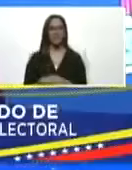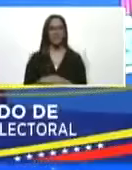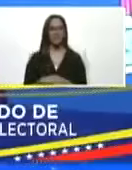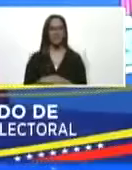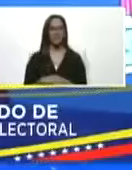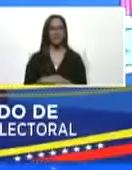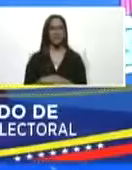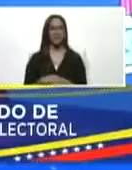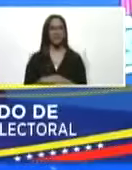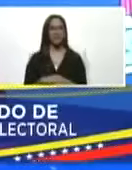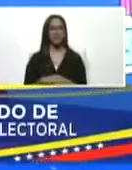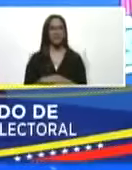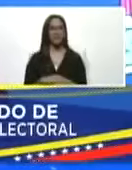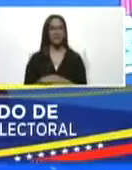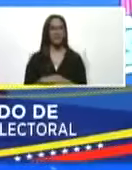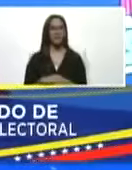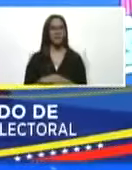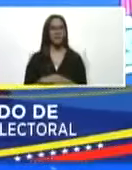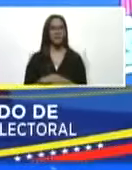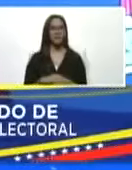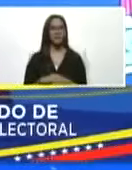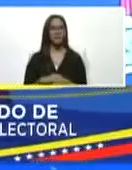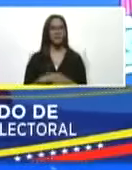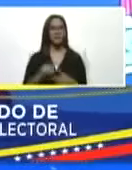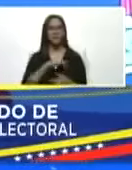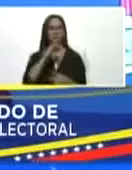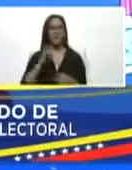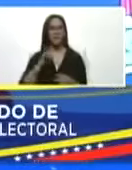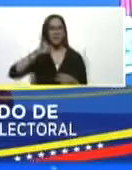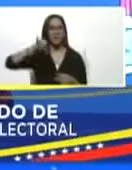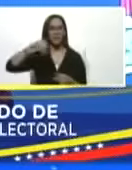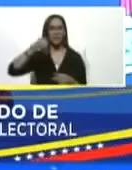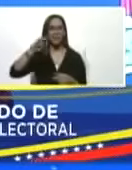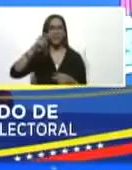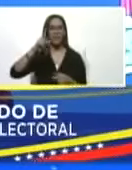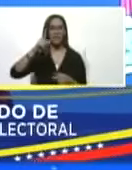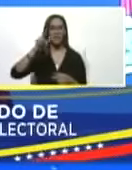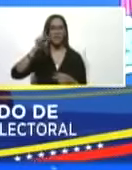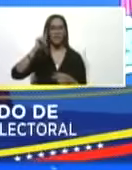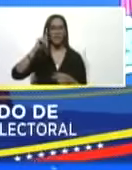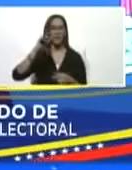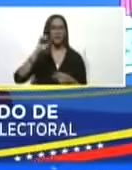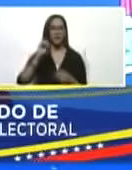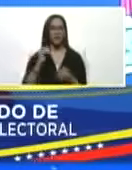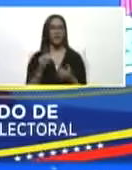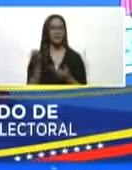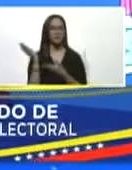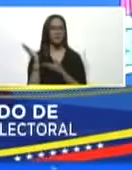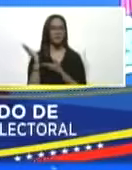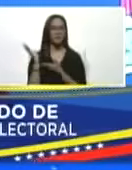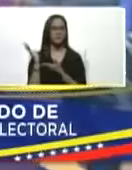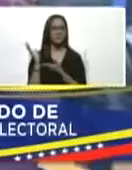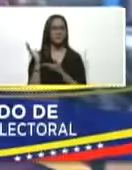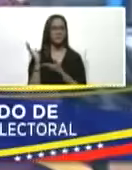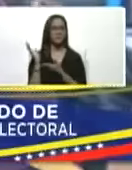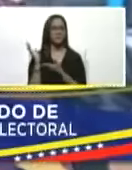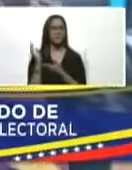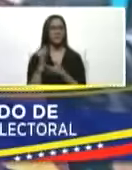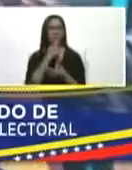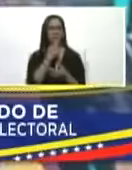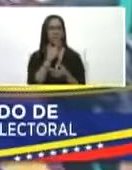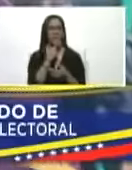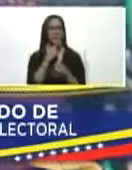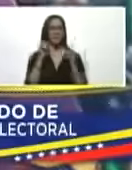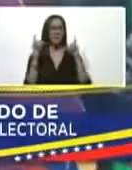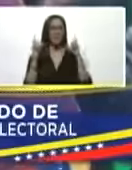peinado. Igualmente Gilberto Jiménez, compañero de La Oreja. Mira, qué bonita esa foto